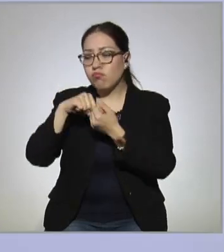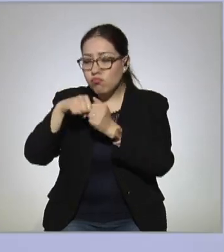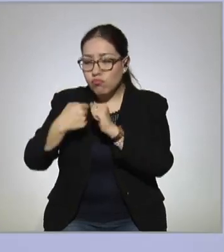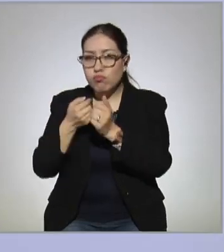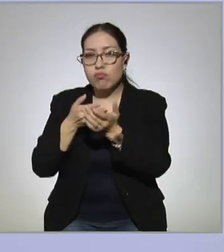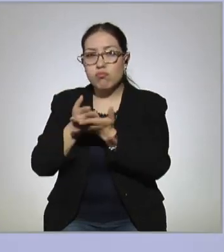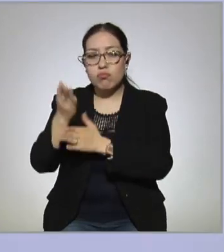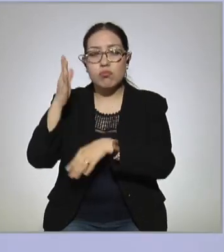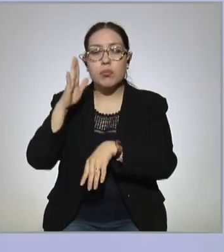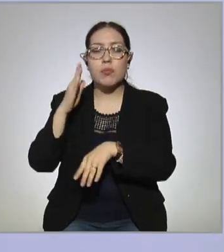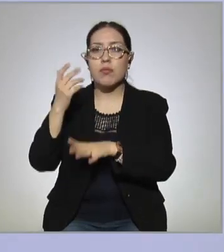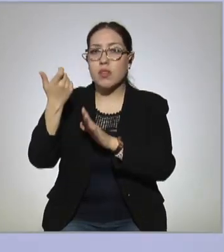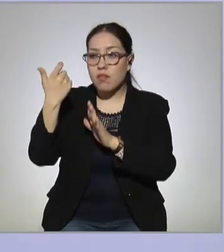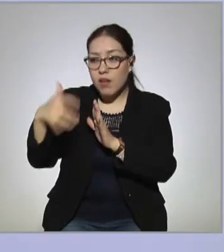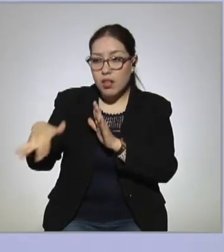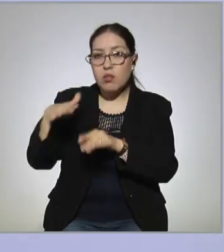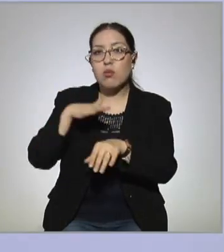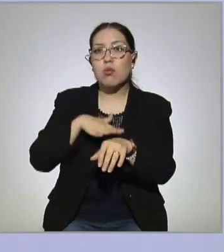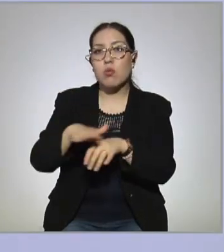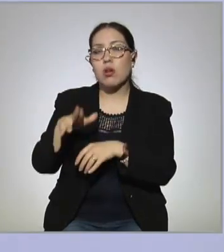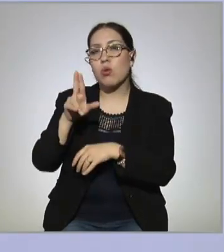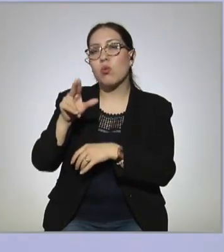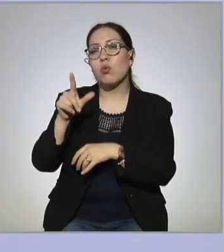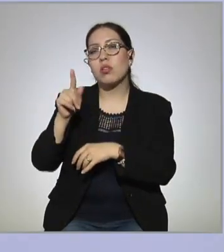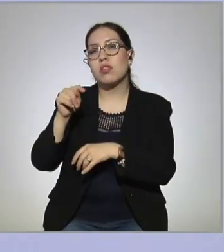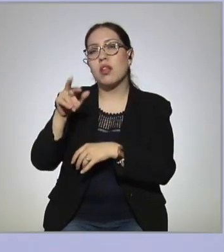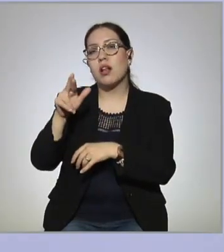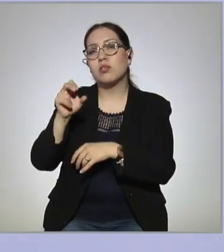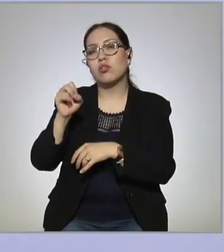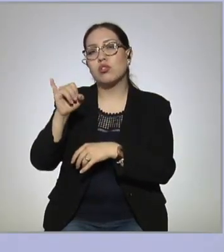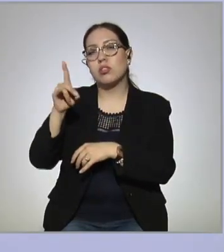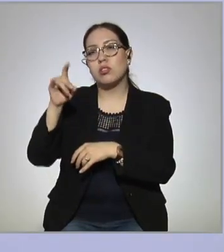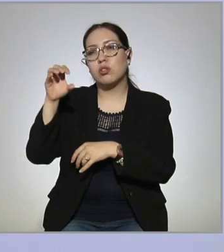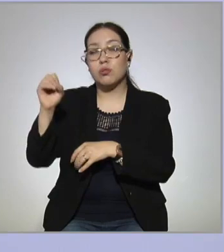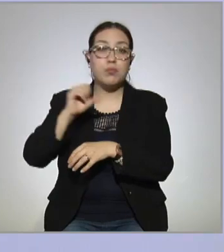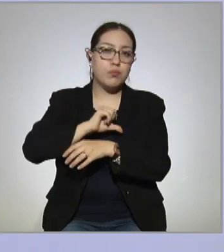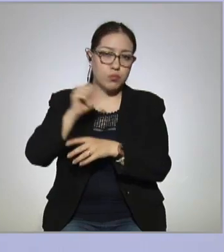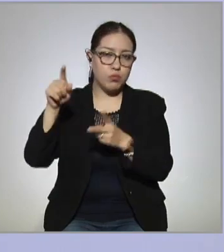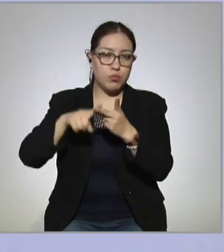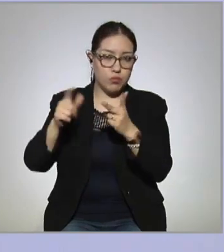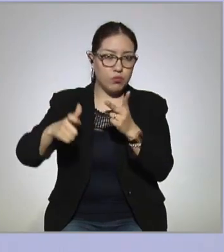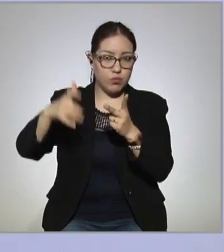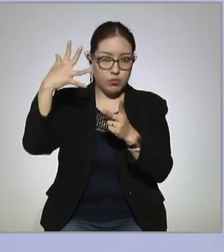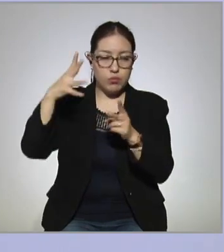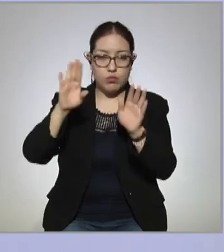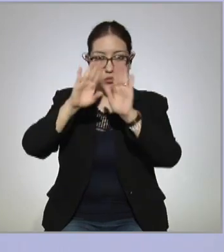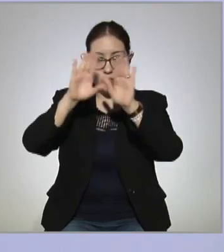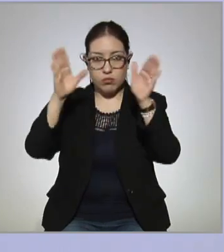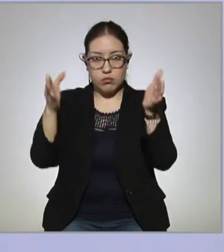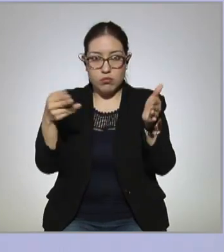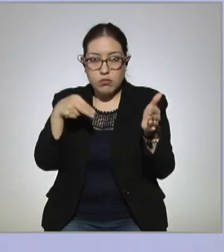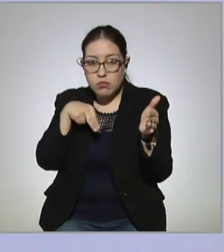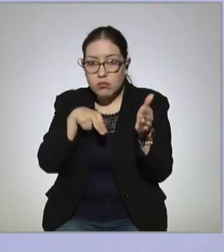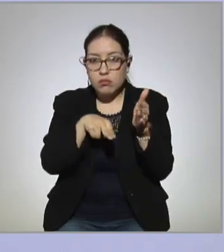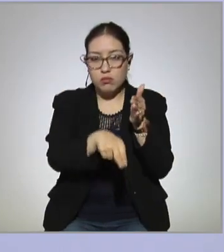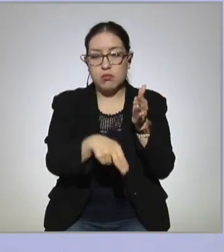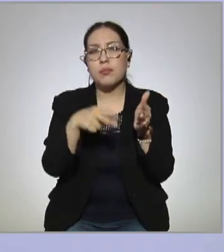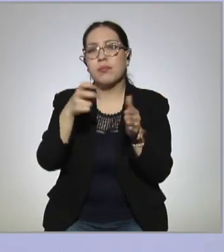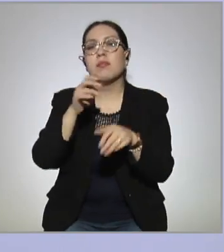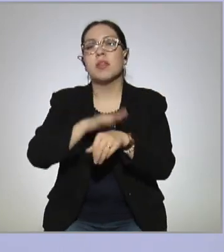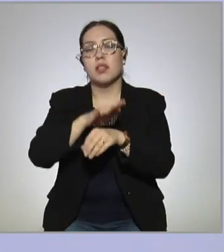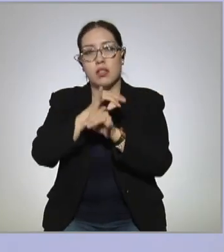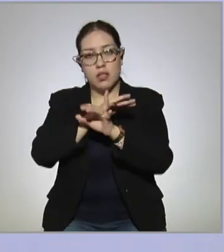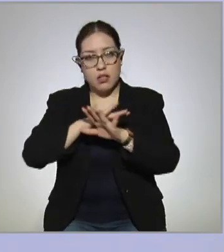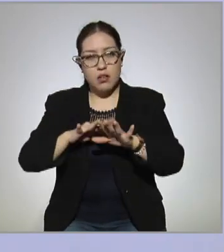acceso, menos costo es el ultrasonido, y otro más elaborado y más costoso es la resonancia magnética. También nos da más